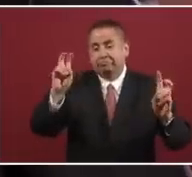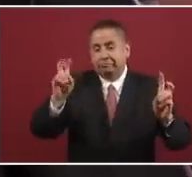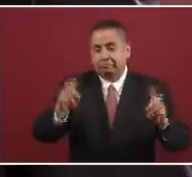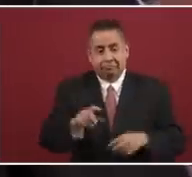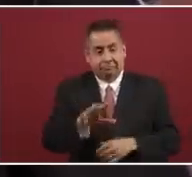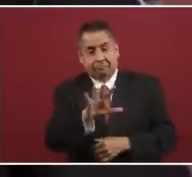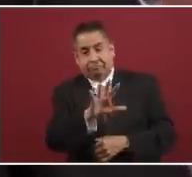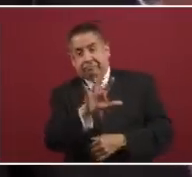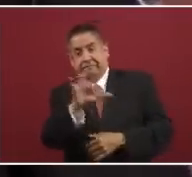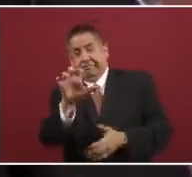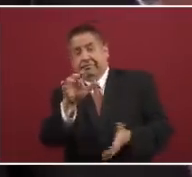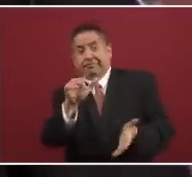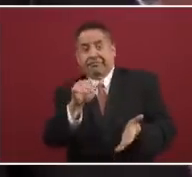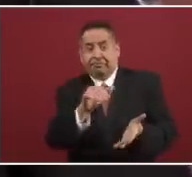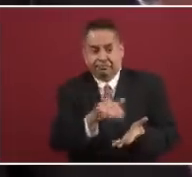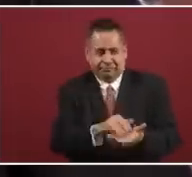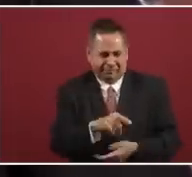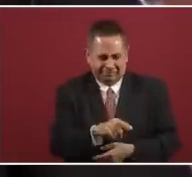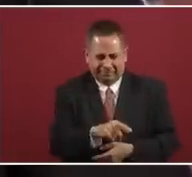500,